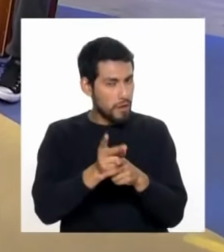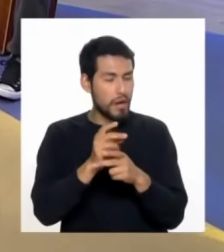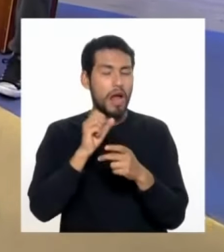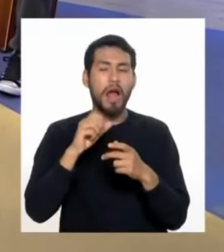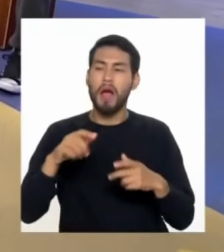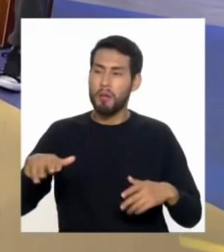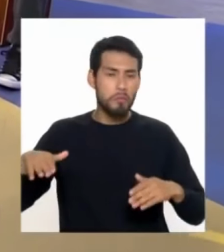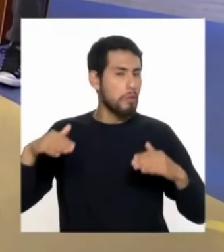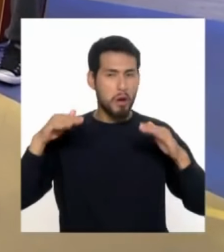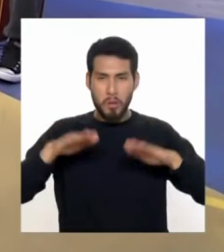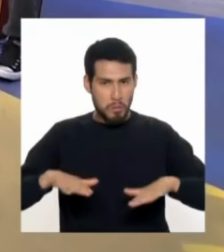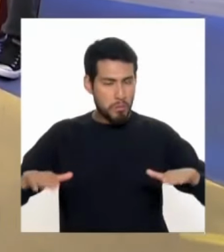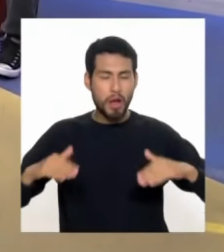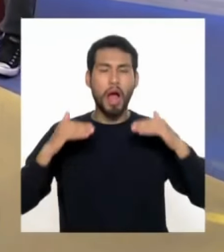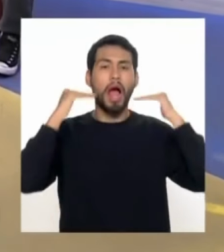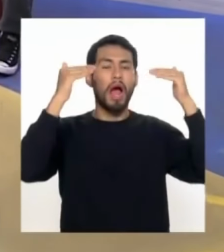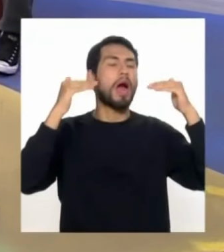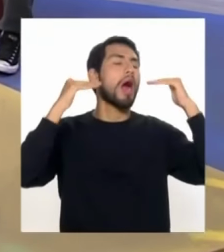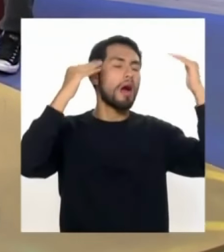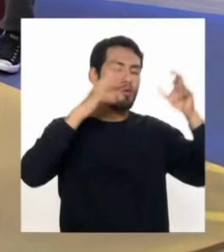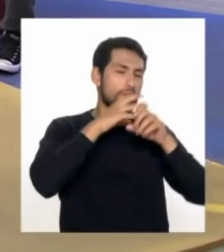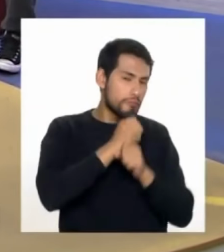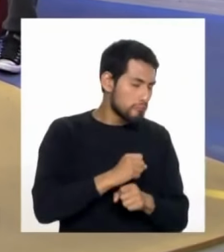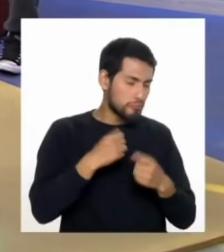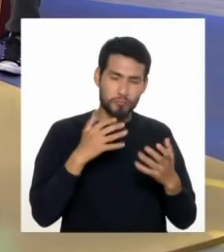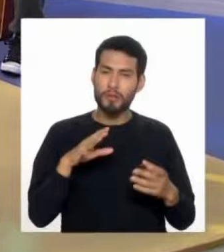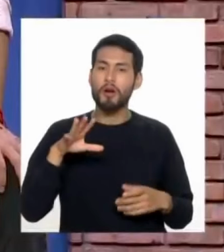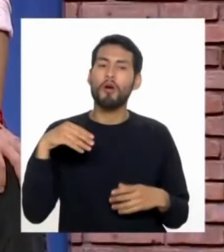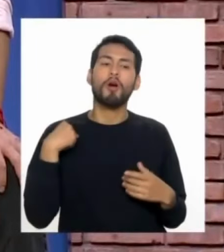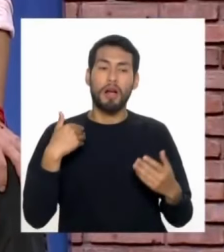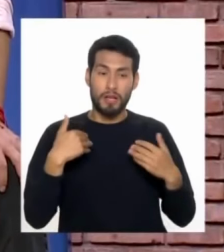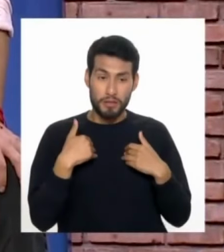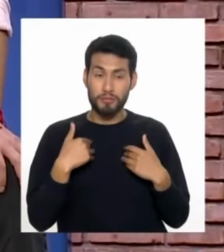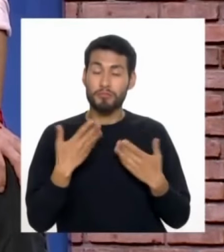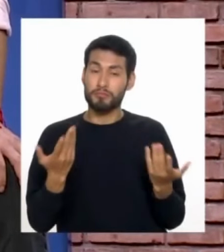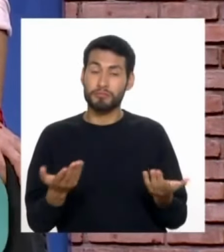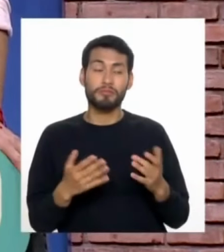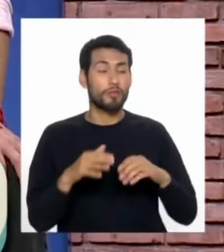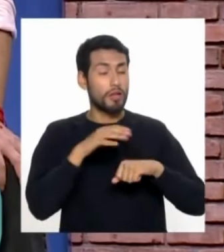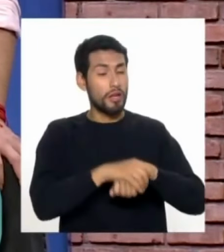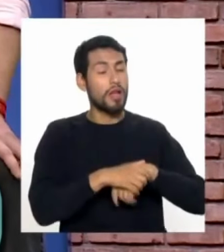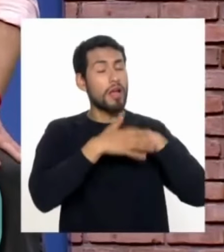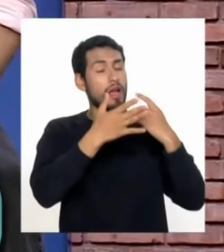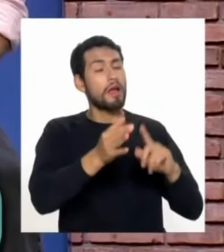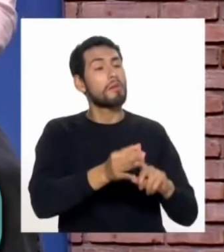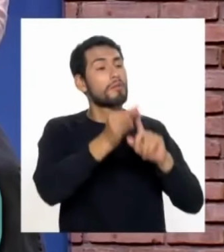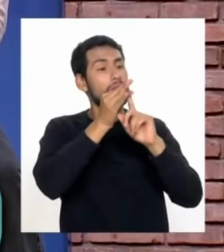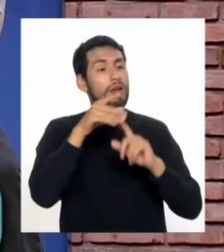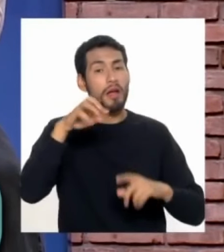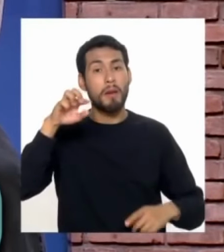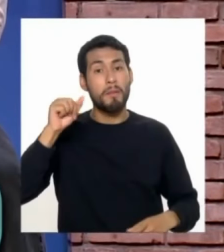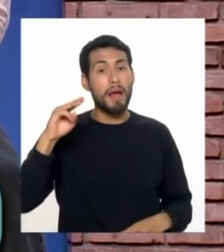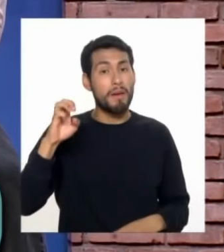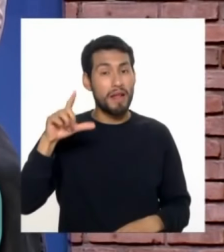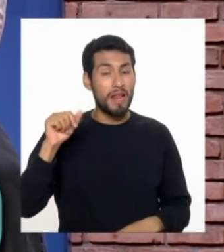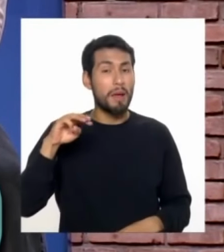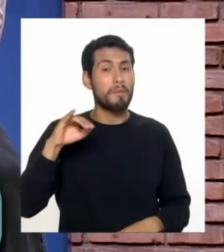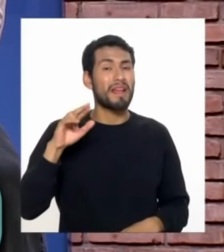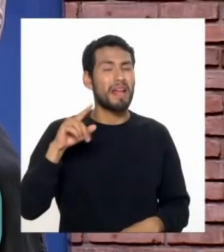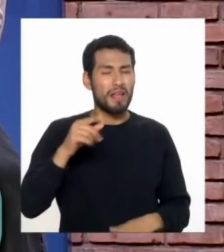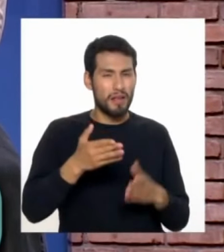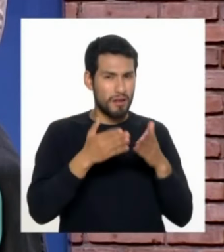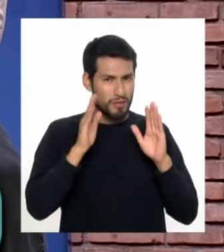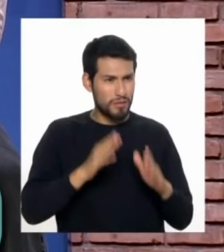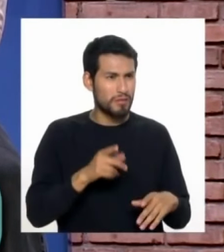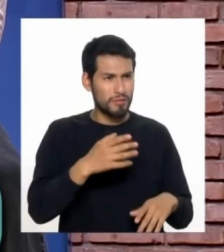pequeños, adultos, adultos mayores también, porque también le mando un saludo especial a Pamela Miranda, que es una de mis